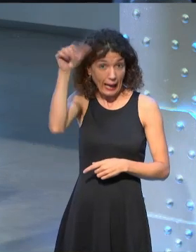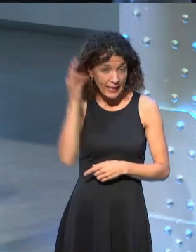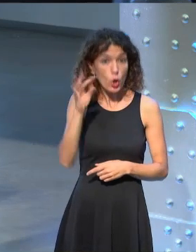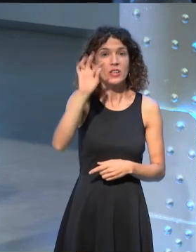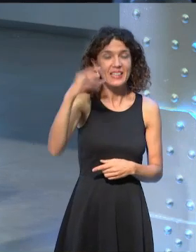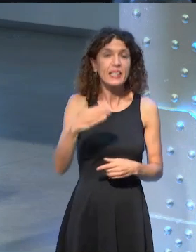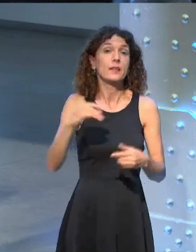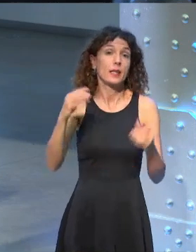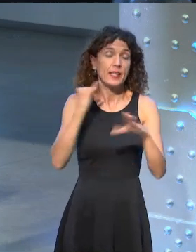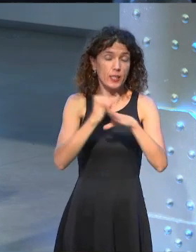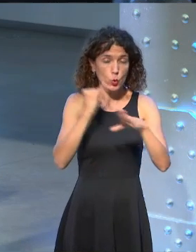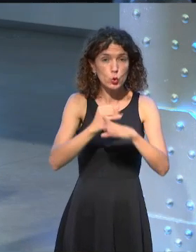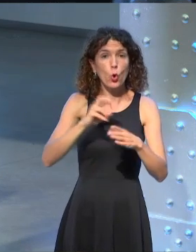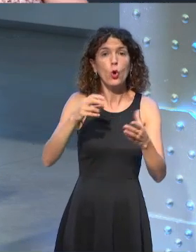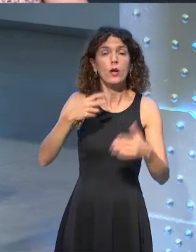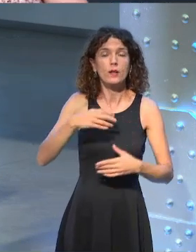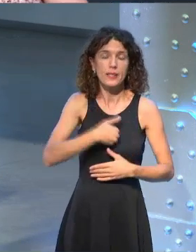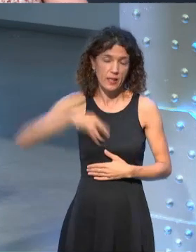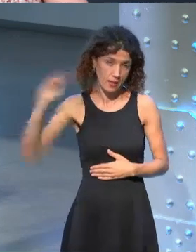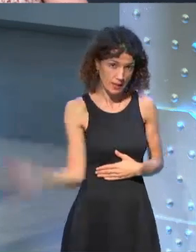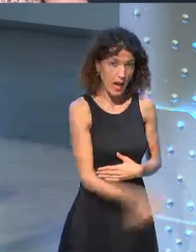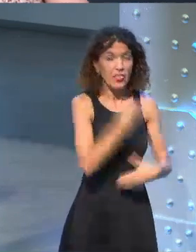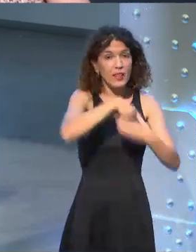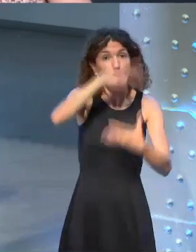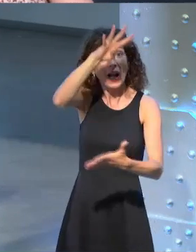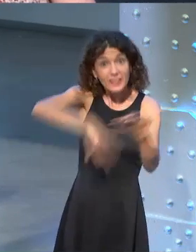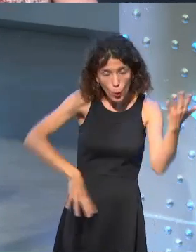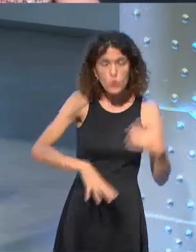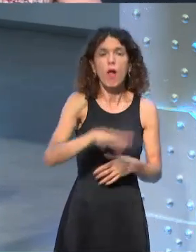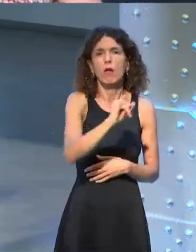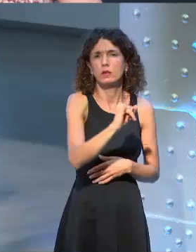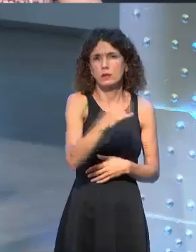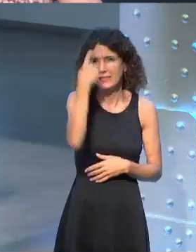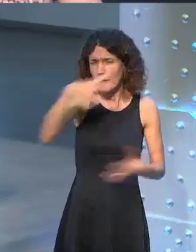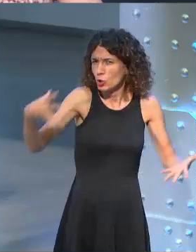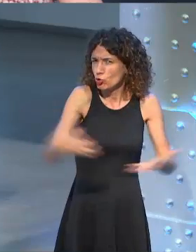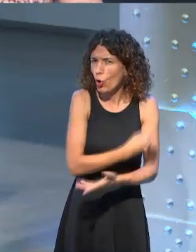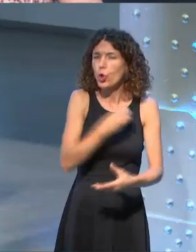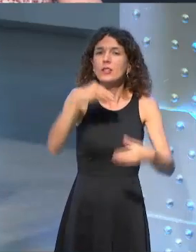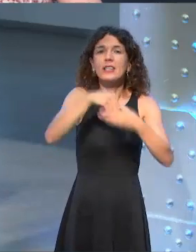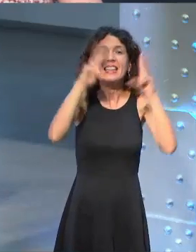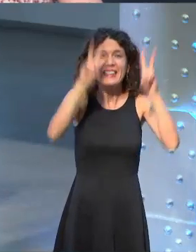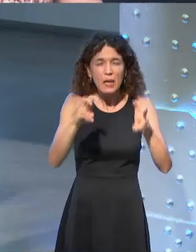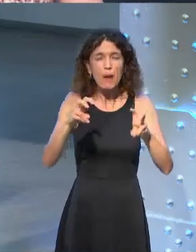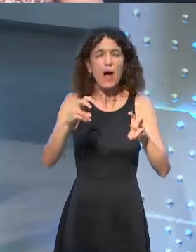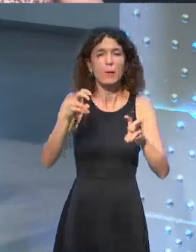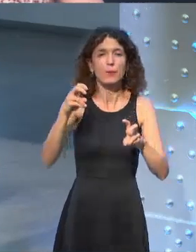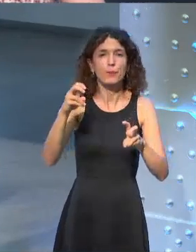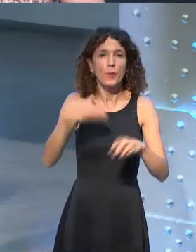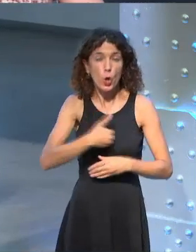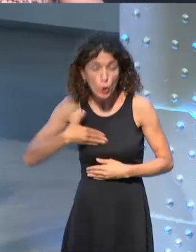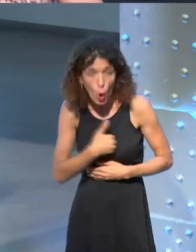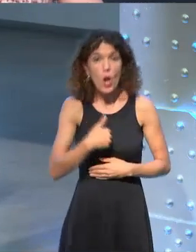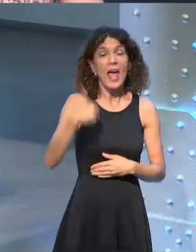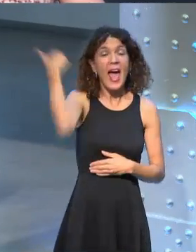Instituto Interdisciplinar de Internet de la Universidad Oberta de Cataluña. Yo creo que lo sabe todo sobre el desarrollo de roles y